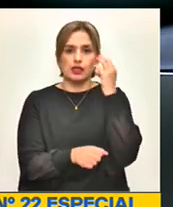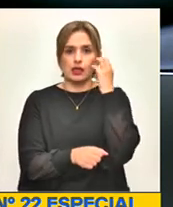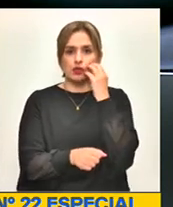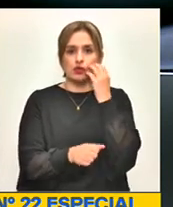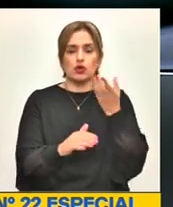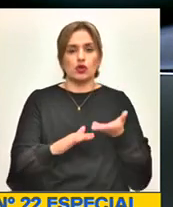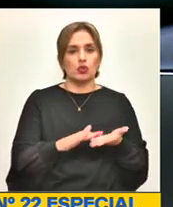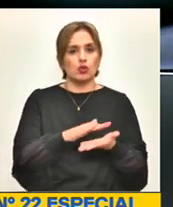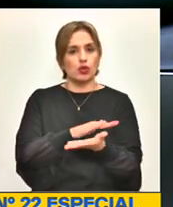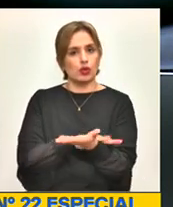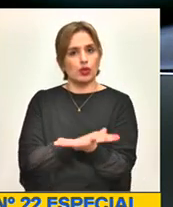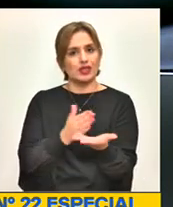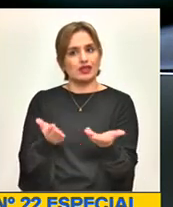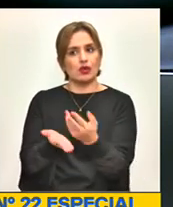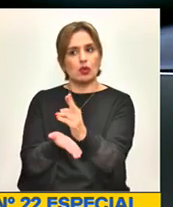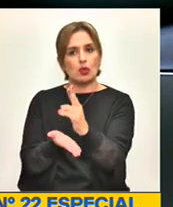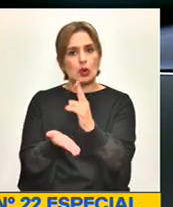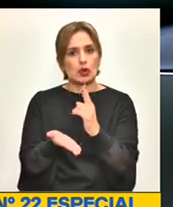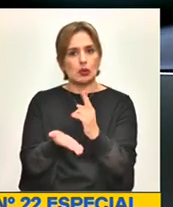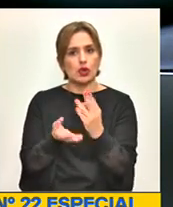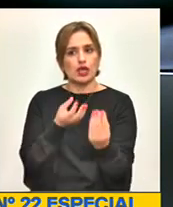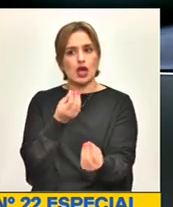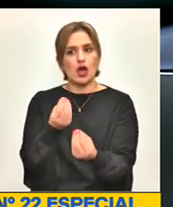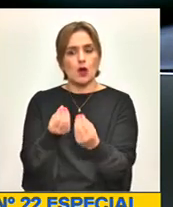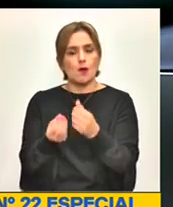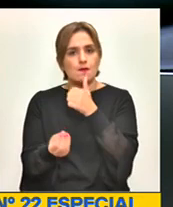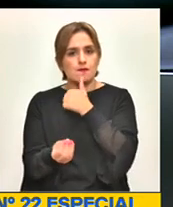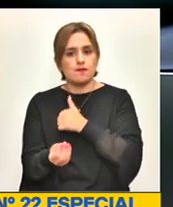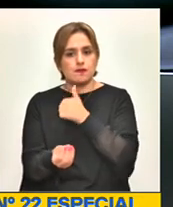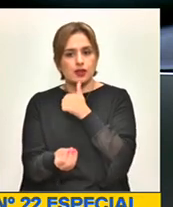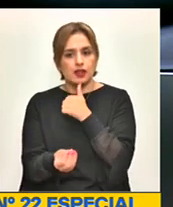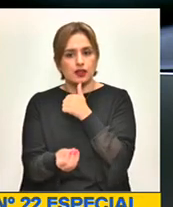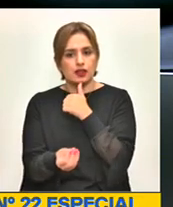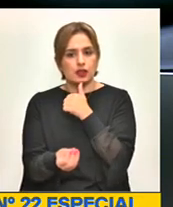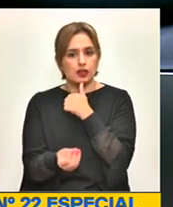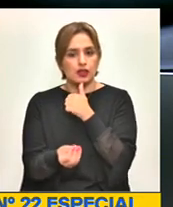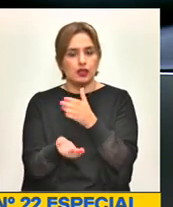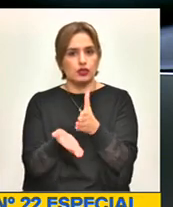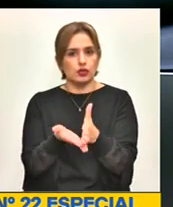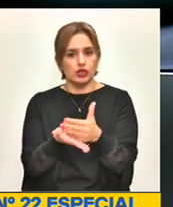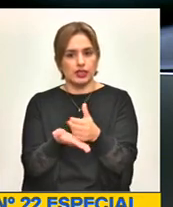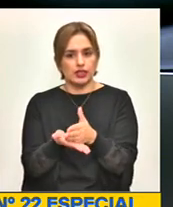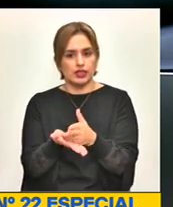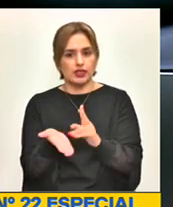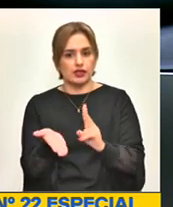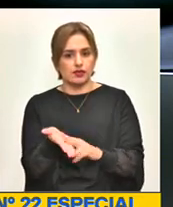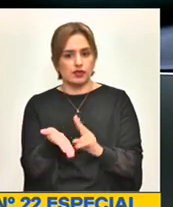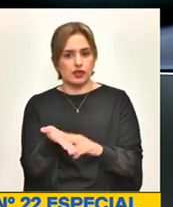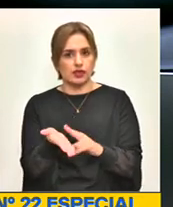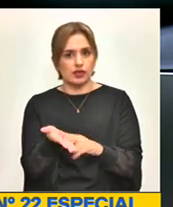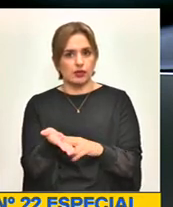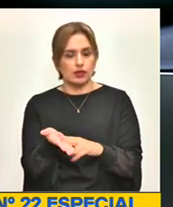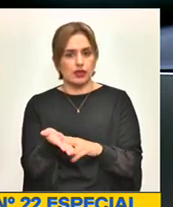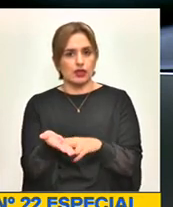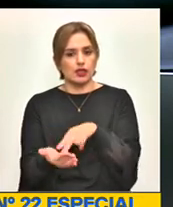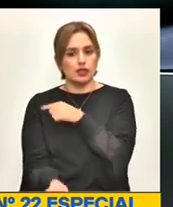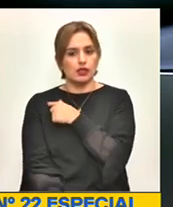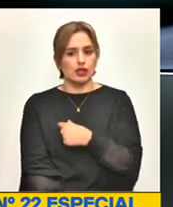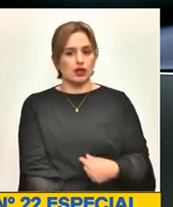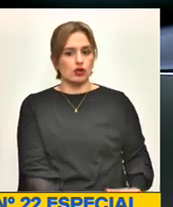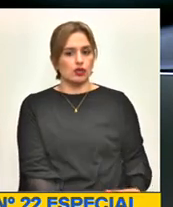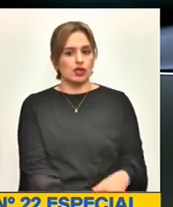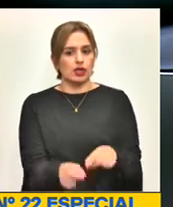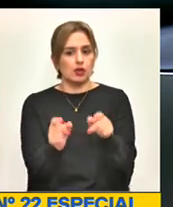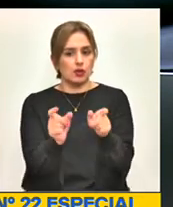propuesta surge como respuesta a la evidente falta de una estrategia efectiva por parte del gobierno para el